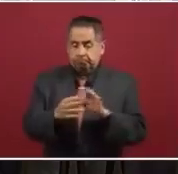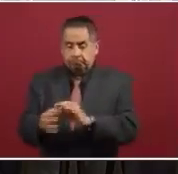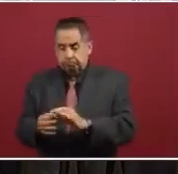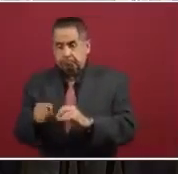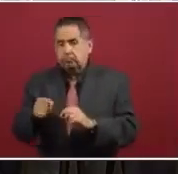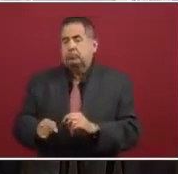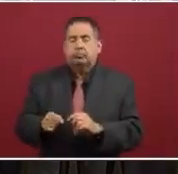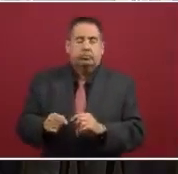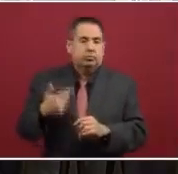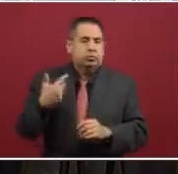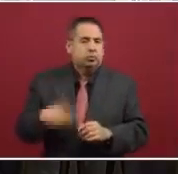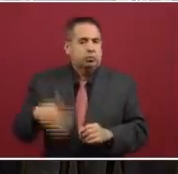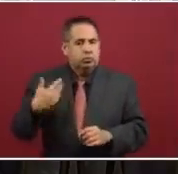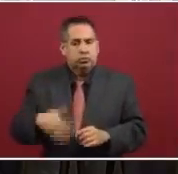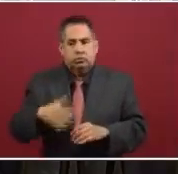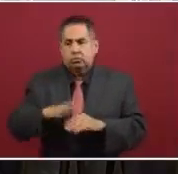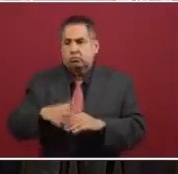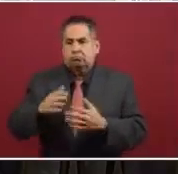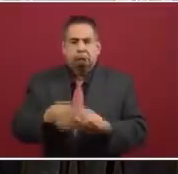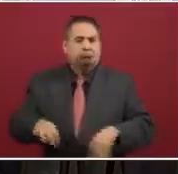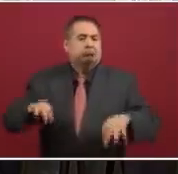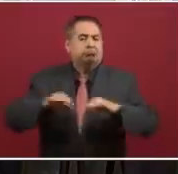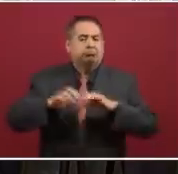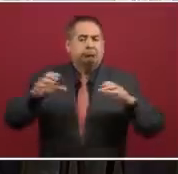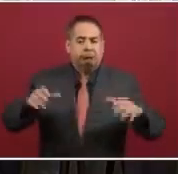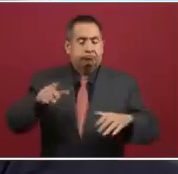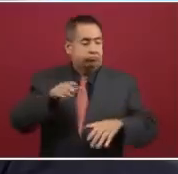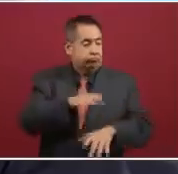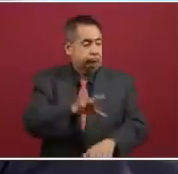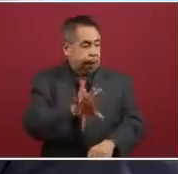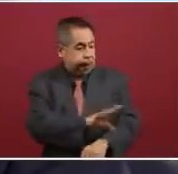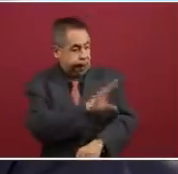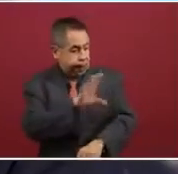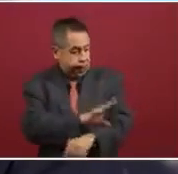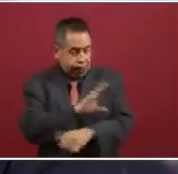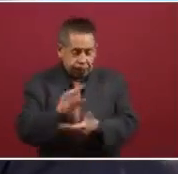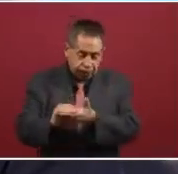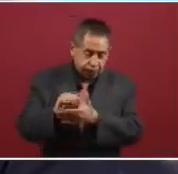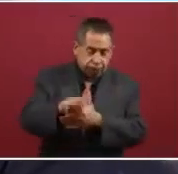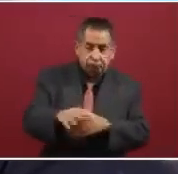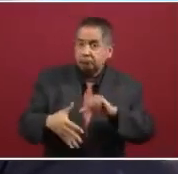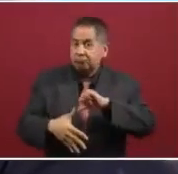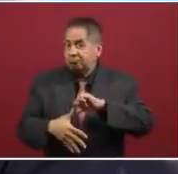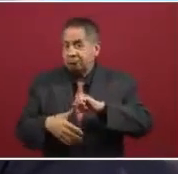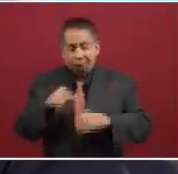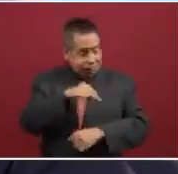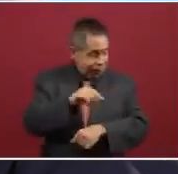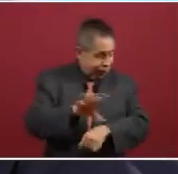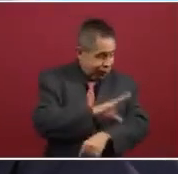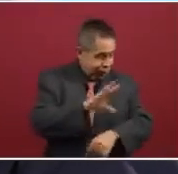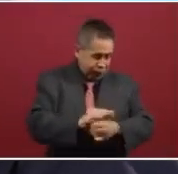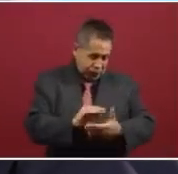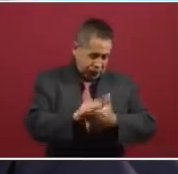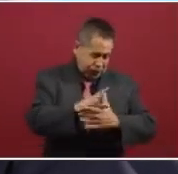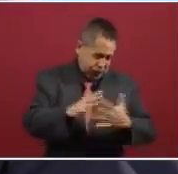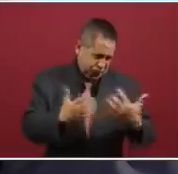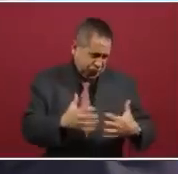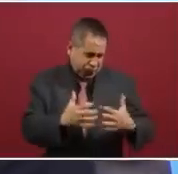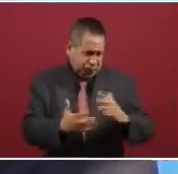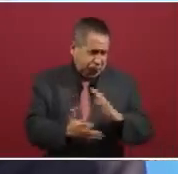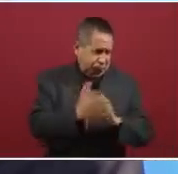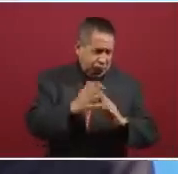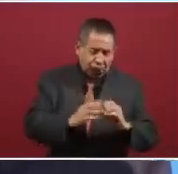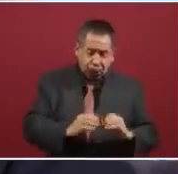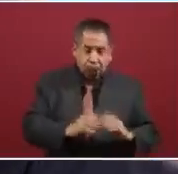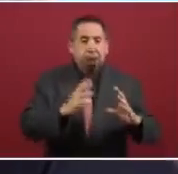más grande de una empresa de energía en América Latina, así como la operación bancaria